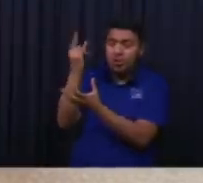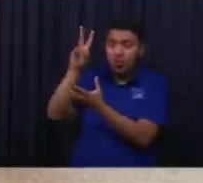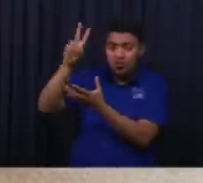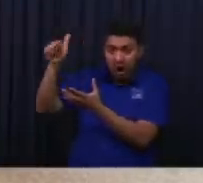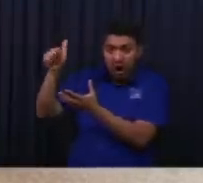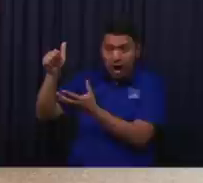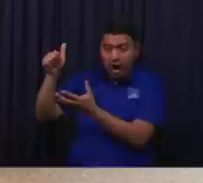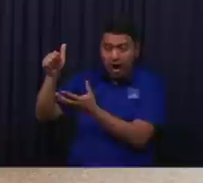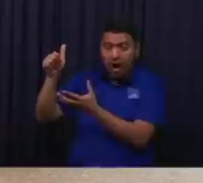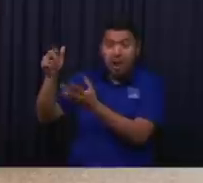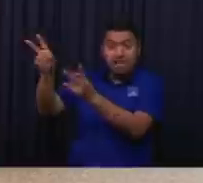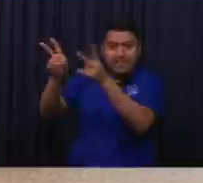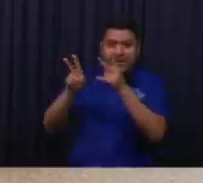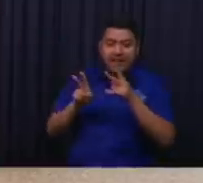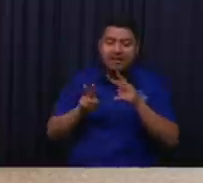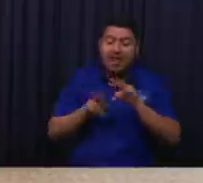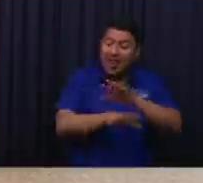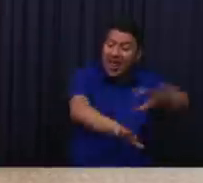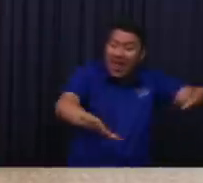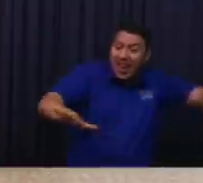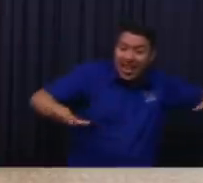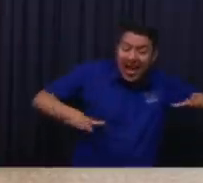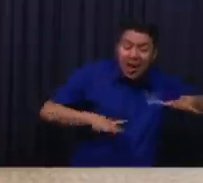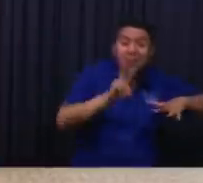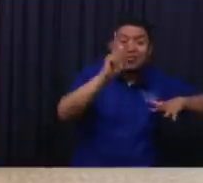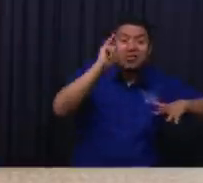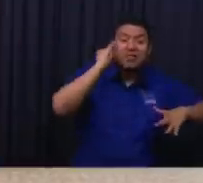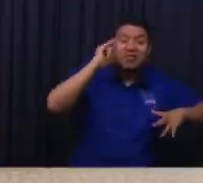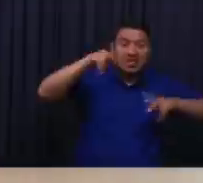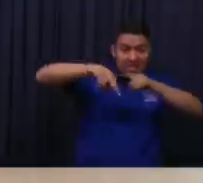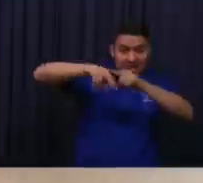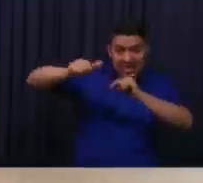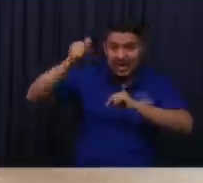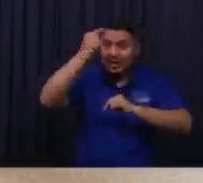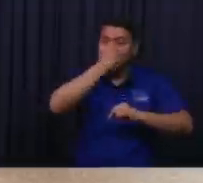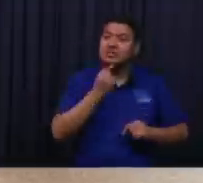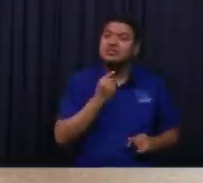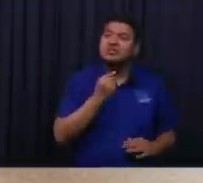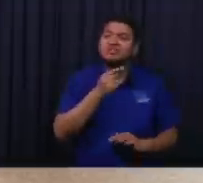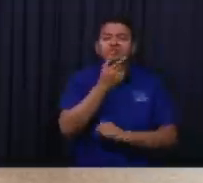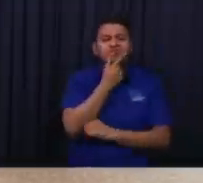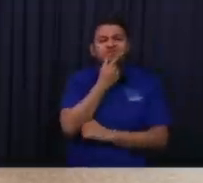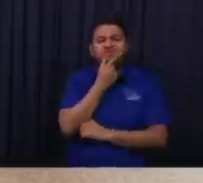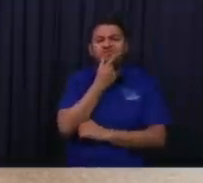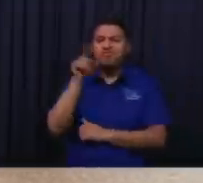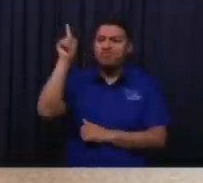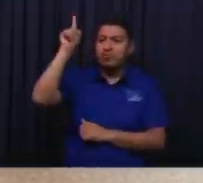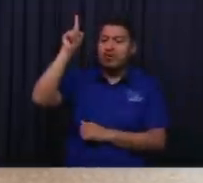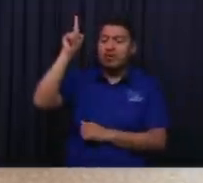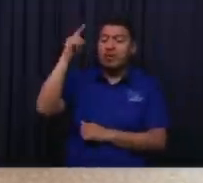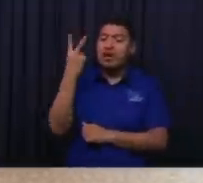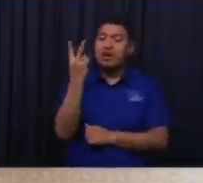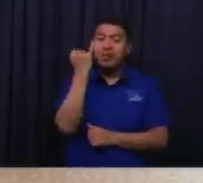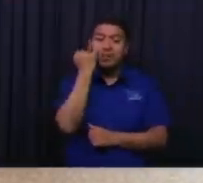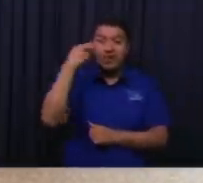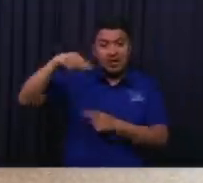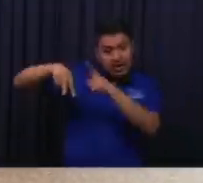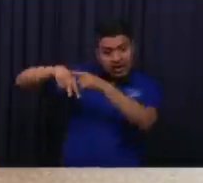viñas. Entonces cuando llevamos eso nos damos cuenta que en las viñas